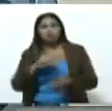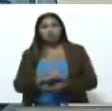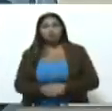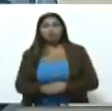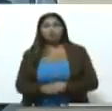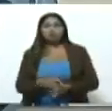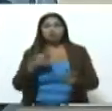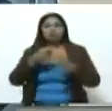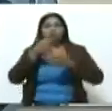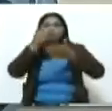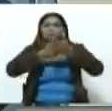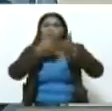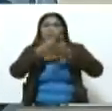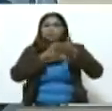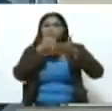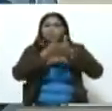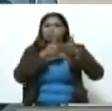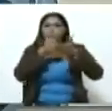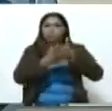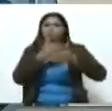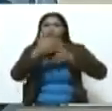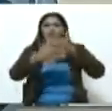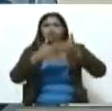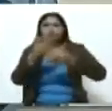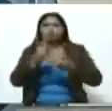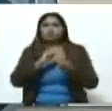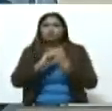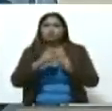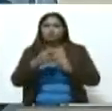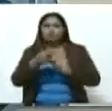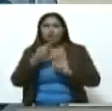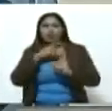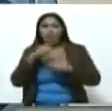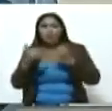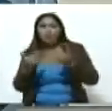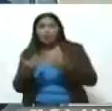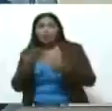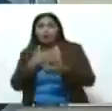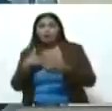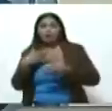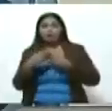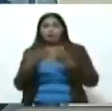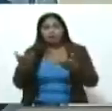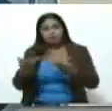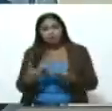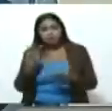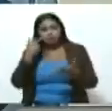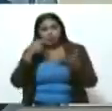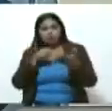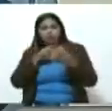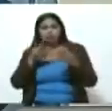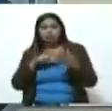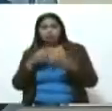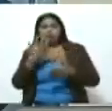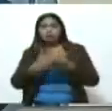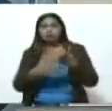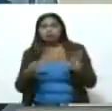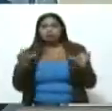garete, dando bandazos, convirtiéndose lamentablemente al momento en que la recibimos en una especie de